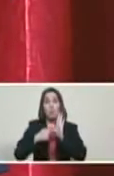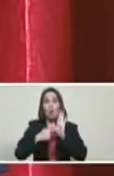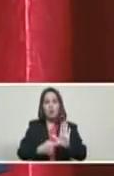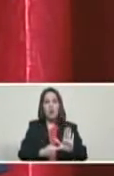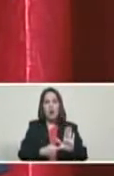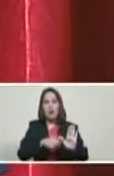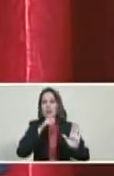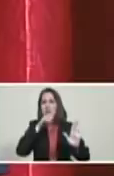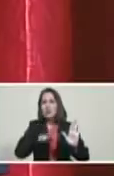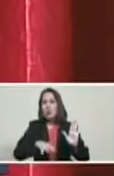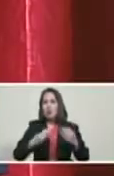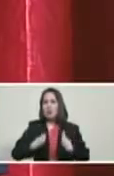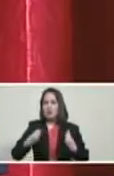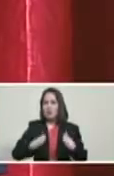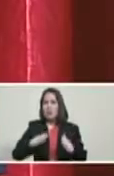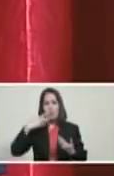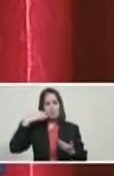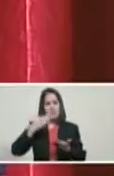el testimonio